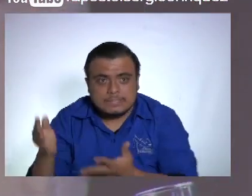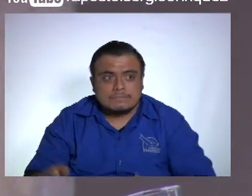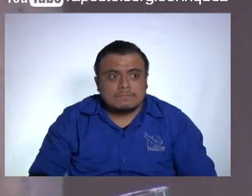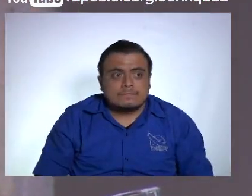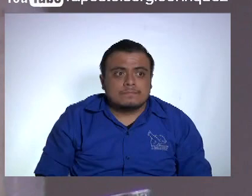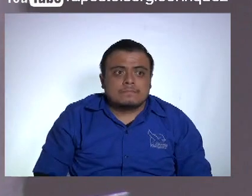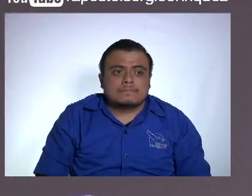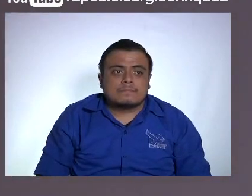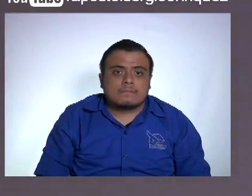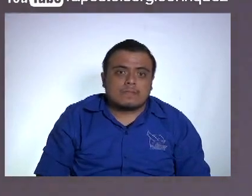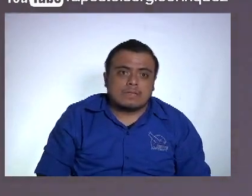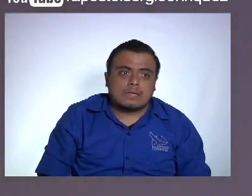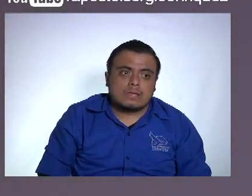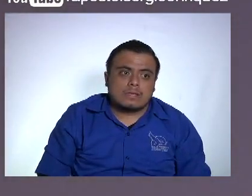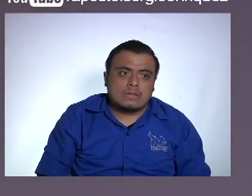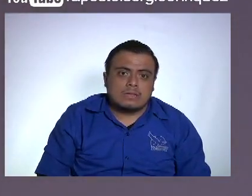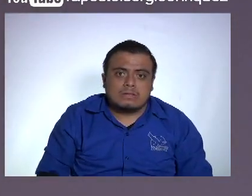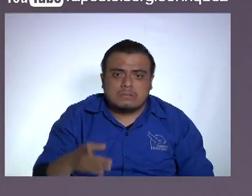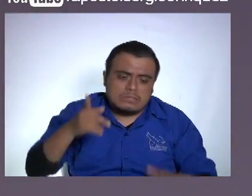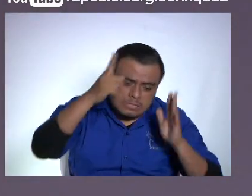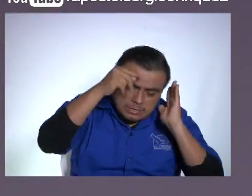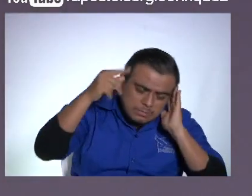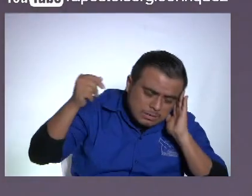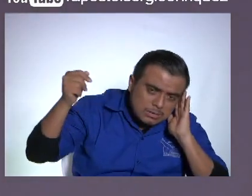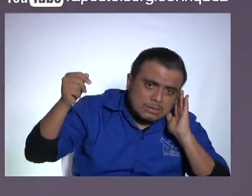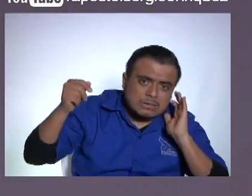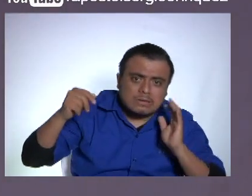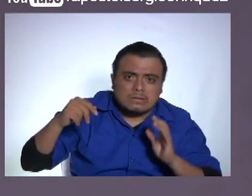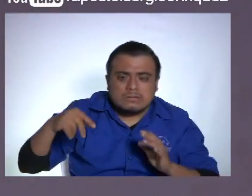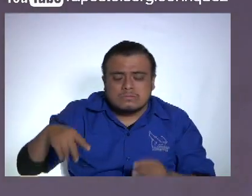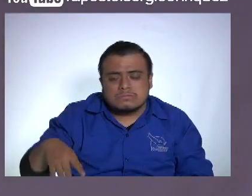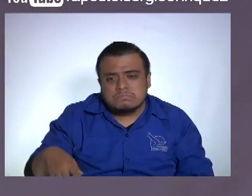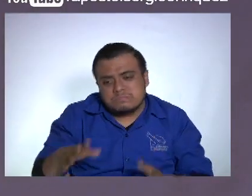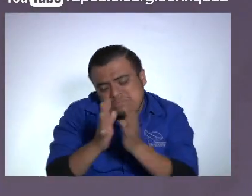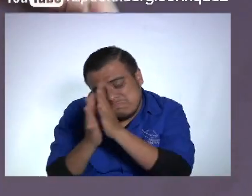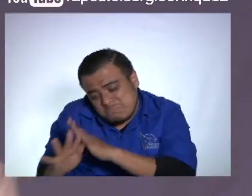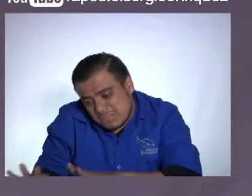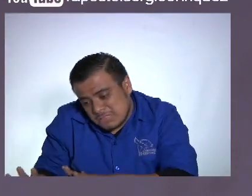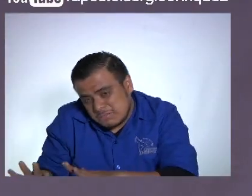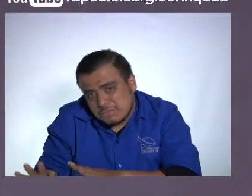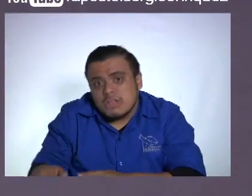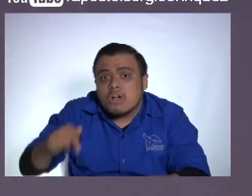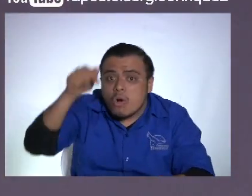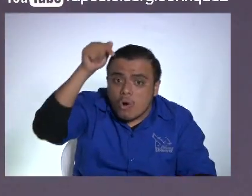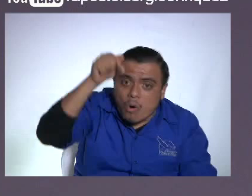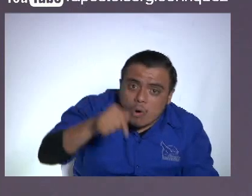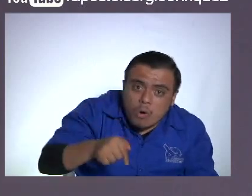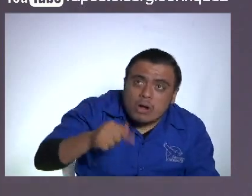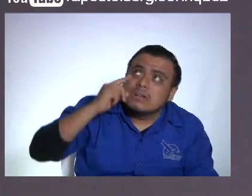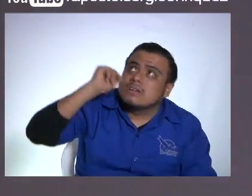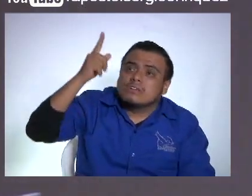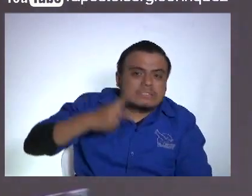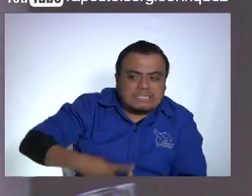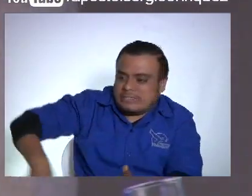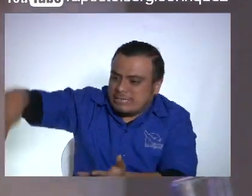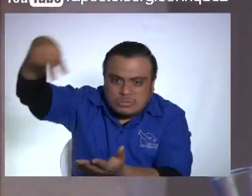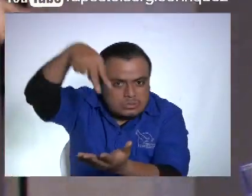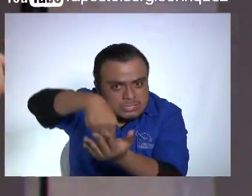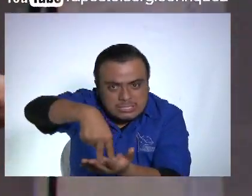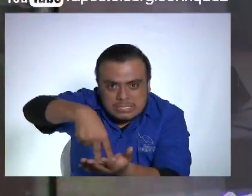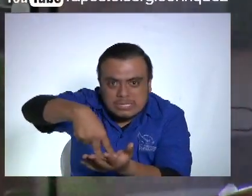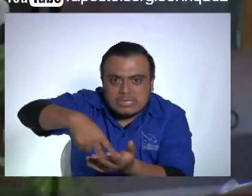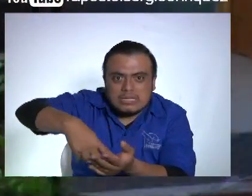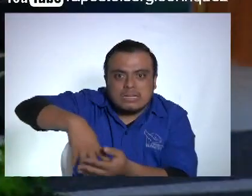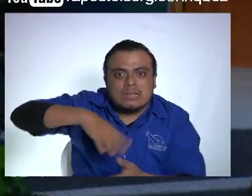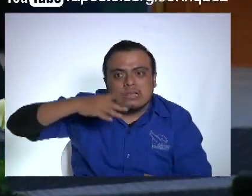Esos sueños, ese negocio que estaba muerto, el Señor viene a darle vida esta noche. Ese negocio que tú